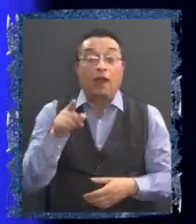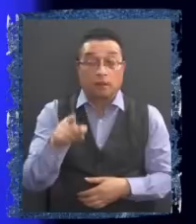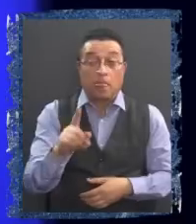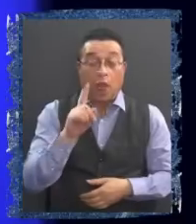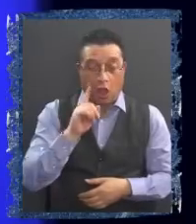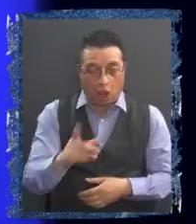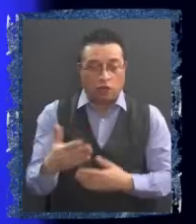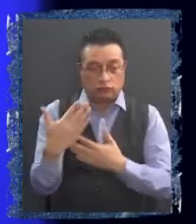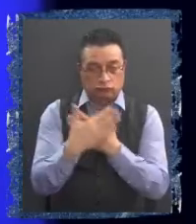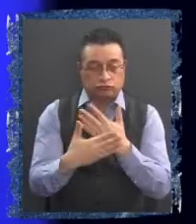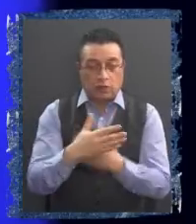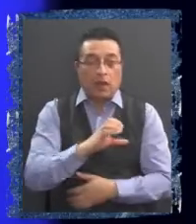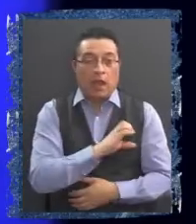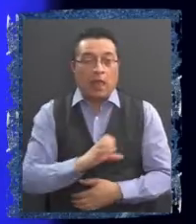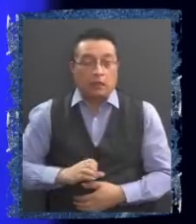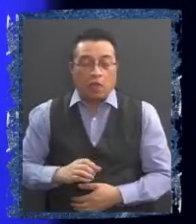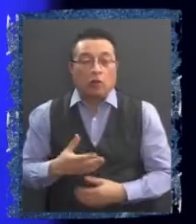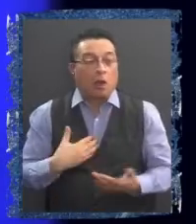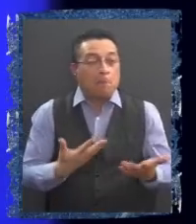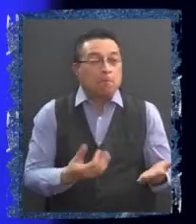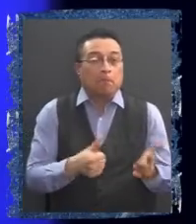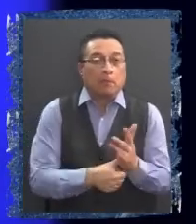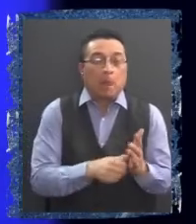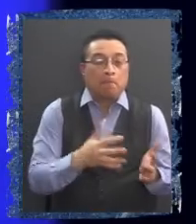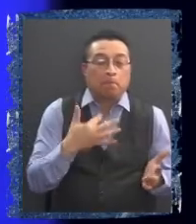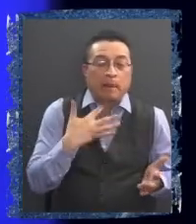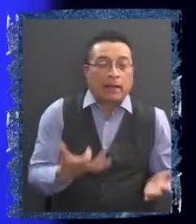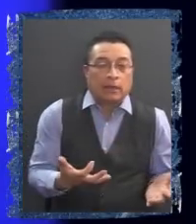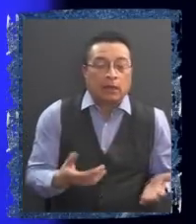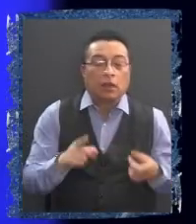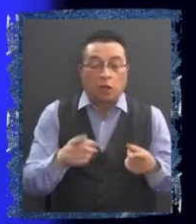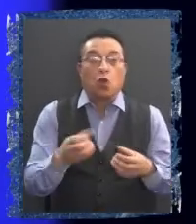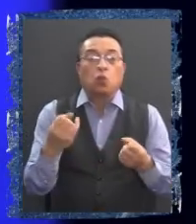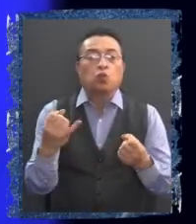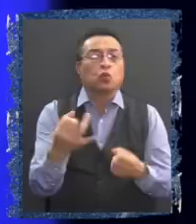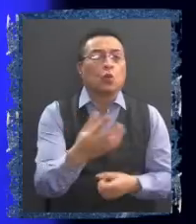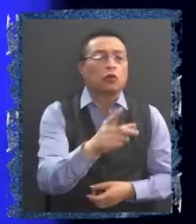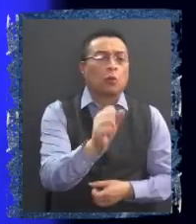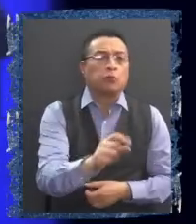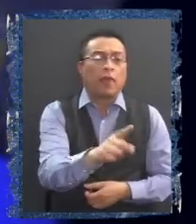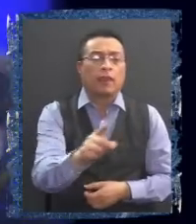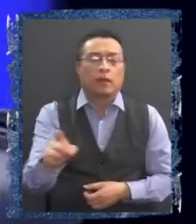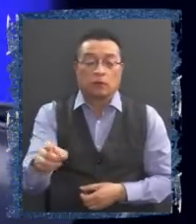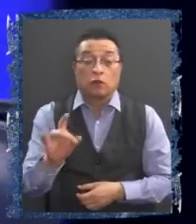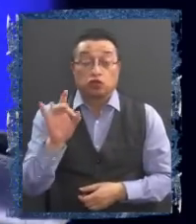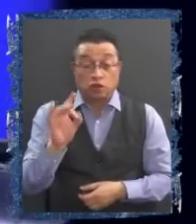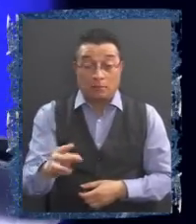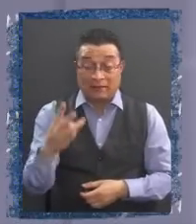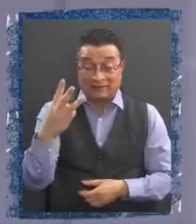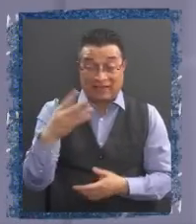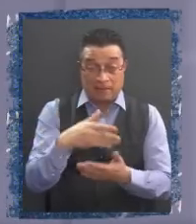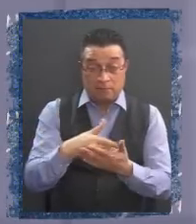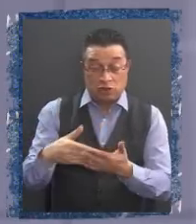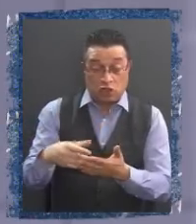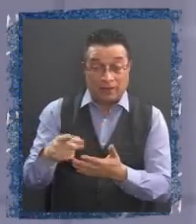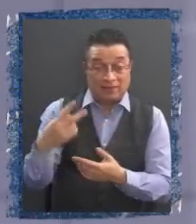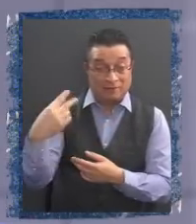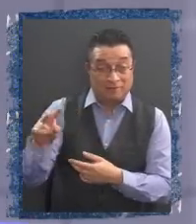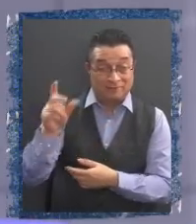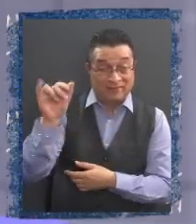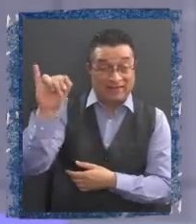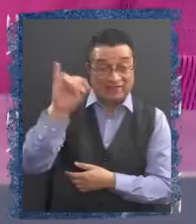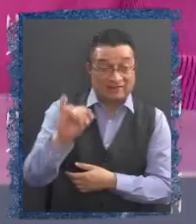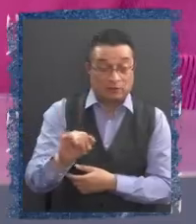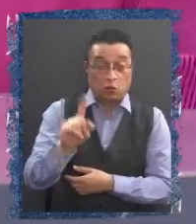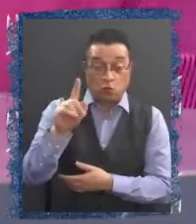por el Estado, ¿para qué vas a necesitar ese seguro? Y yo me pregunto, ¿cuánta gente lo puede tener? Porque entiendo que solamente de los 3 millones de personas que están en la ISAPRE, solo 1,5